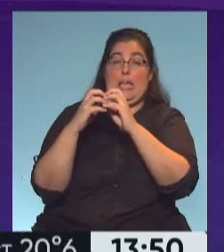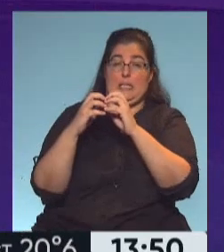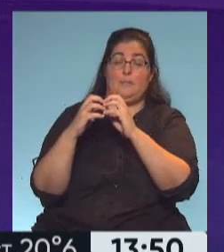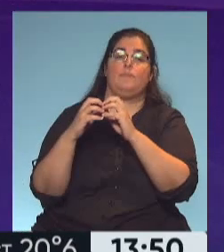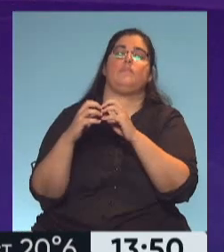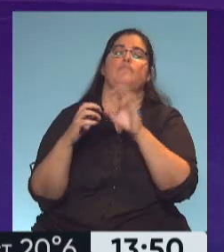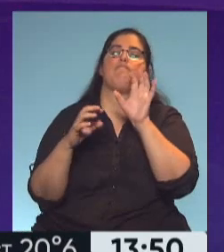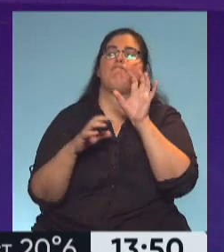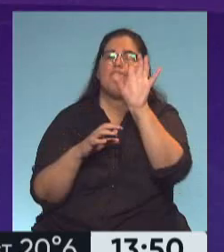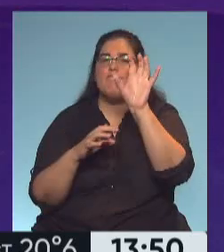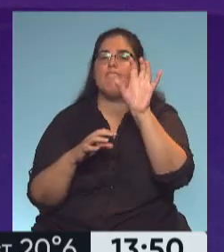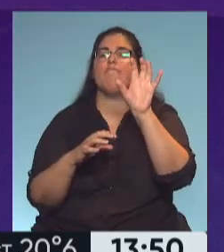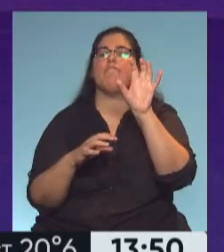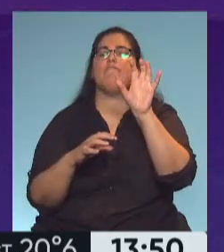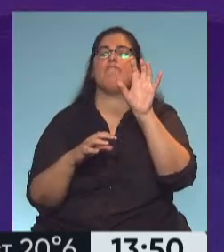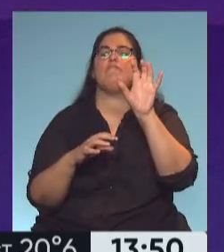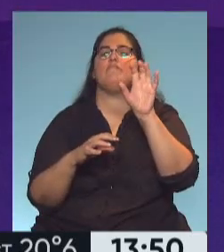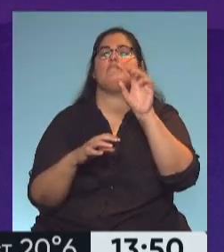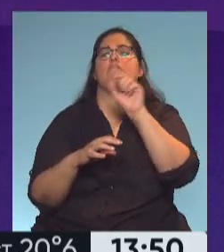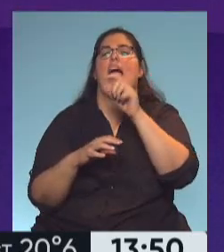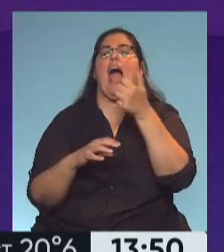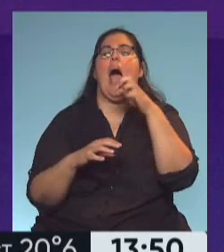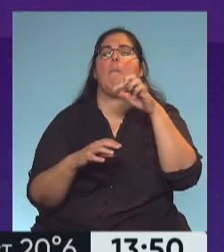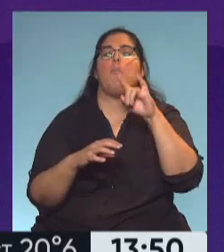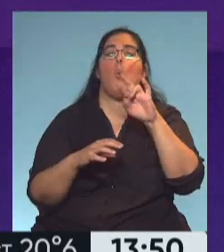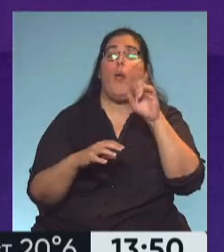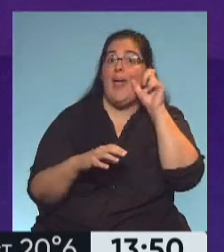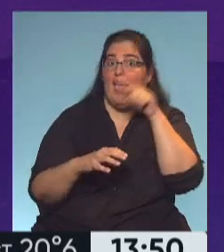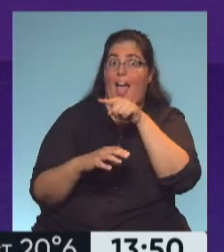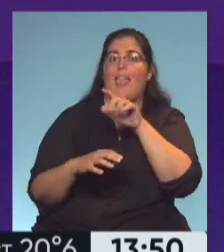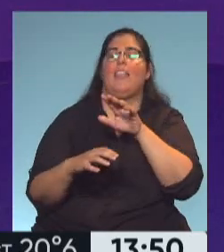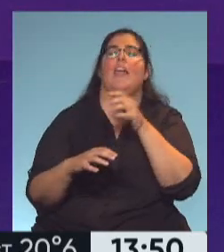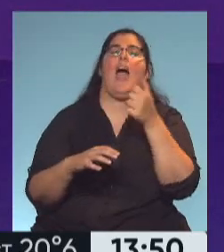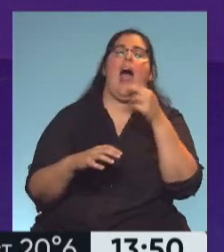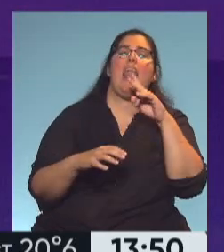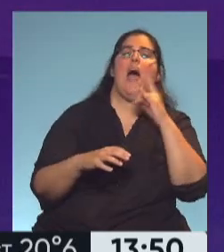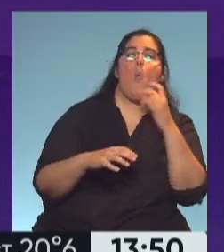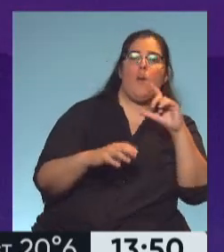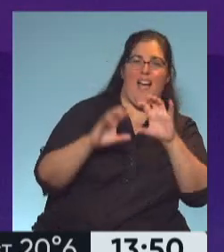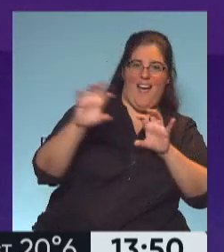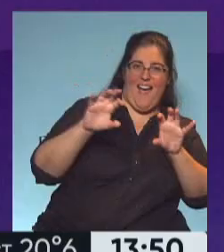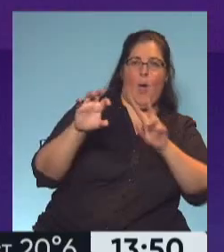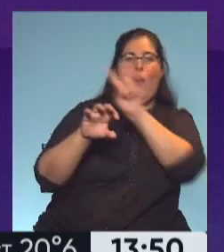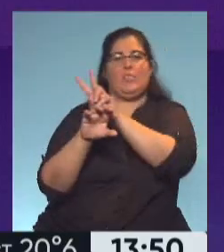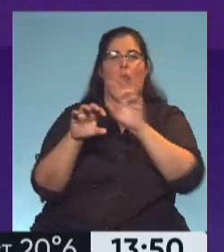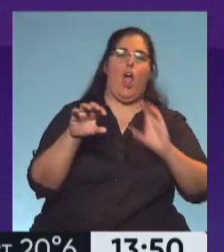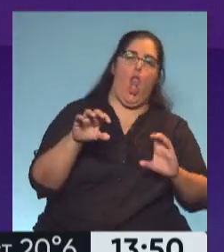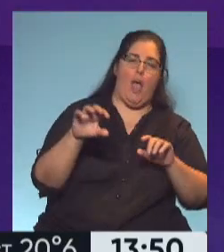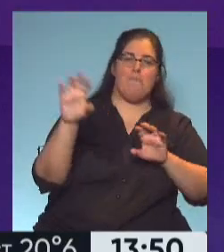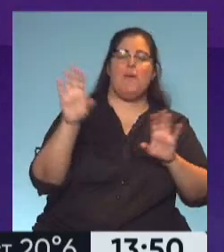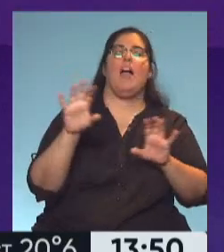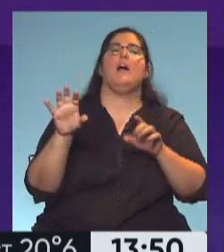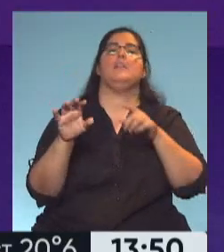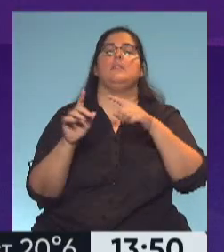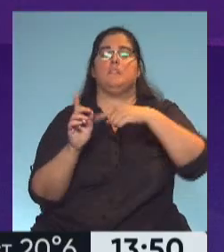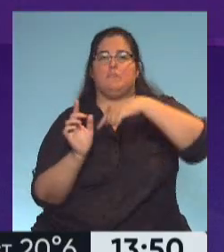el departamento venezolano de Apure, el estado venezolano de Apure, el departamento de Arauca del lado colombiano y la frontera que separa los dos países. En